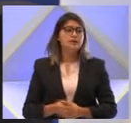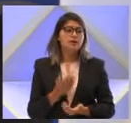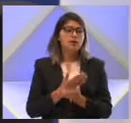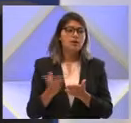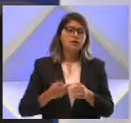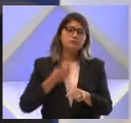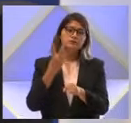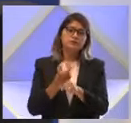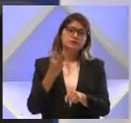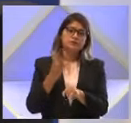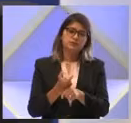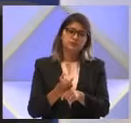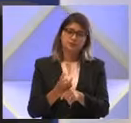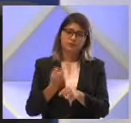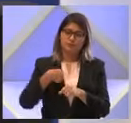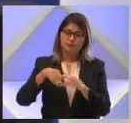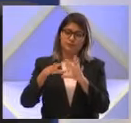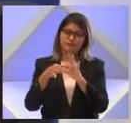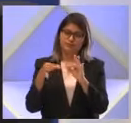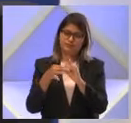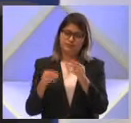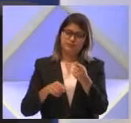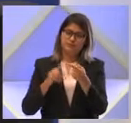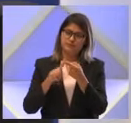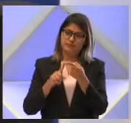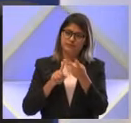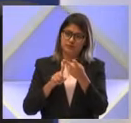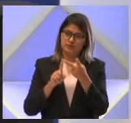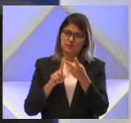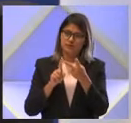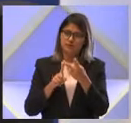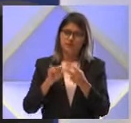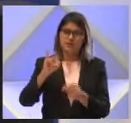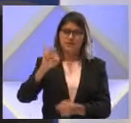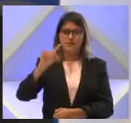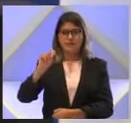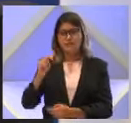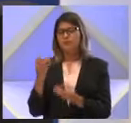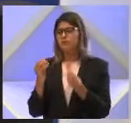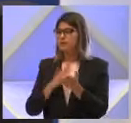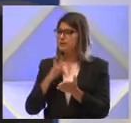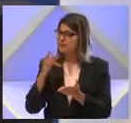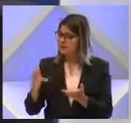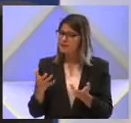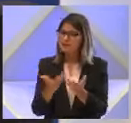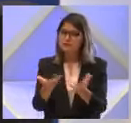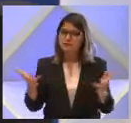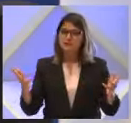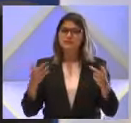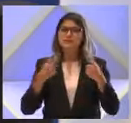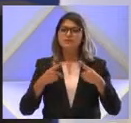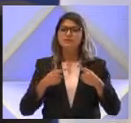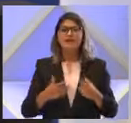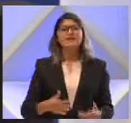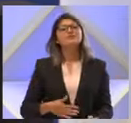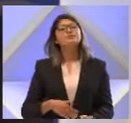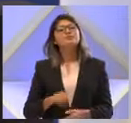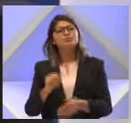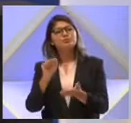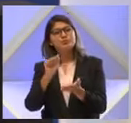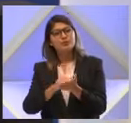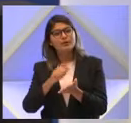comentario pues simplemente decirle a li ft muchas gracias y al público buen provecho